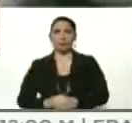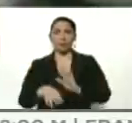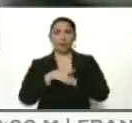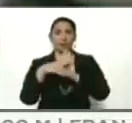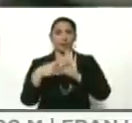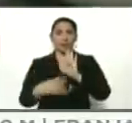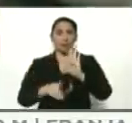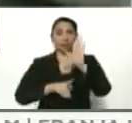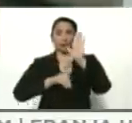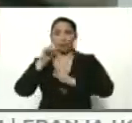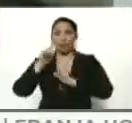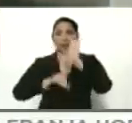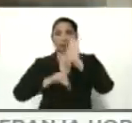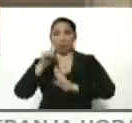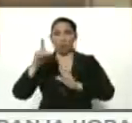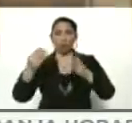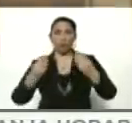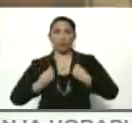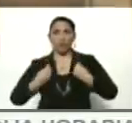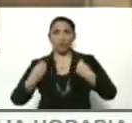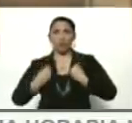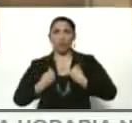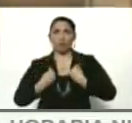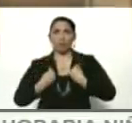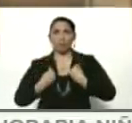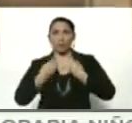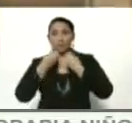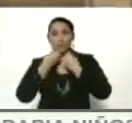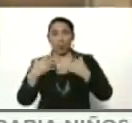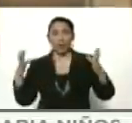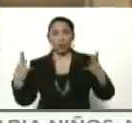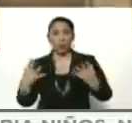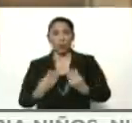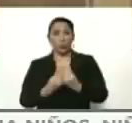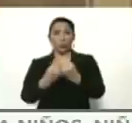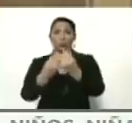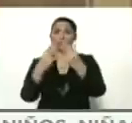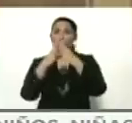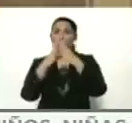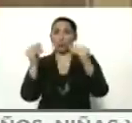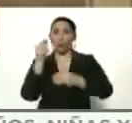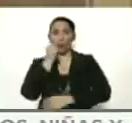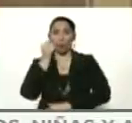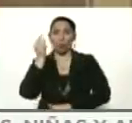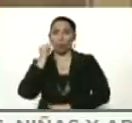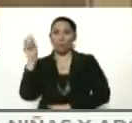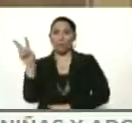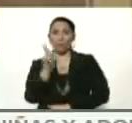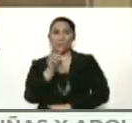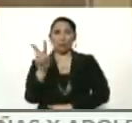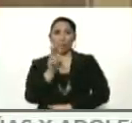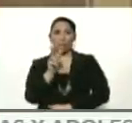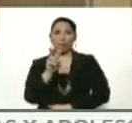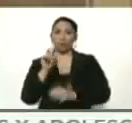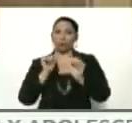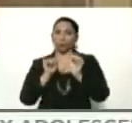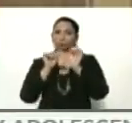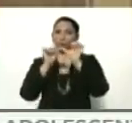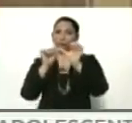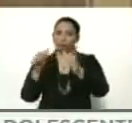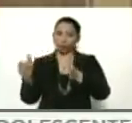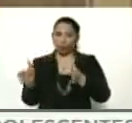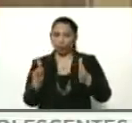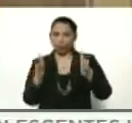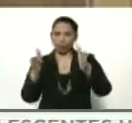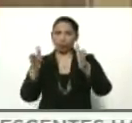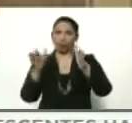al desarrollo, el derecho a la vida. Así que juntos, todos y todas los venezolanos y las venezolanas, seguiremos por esta senda